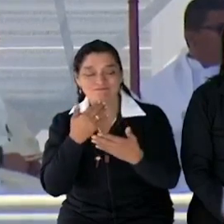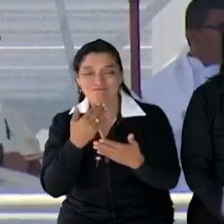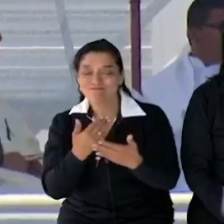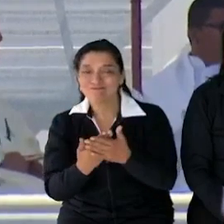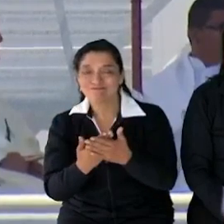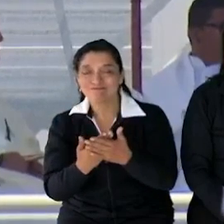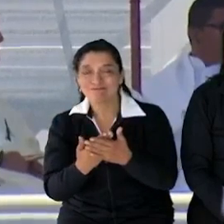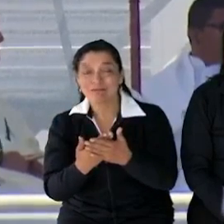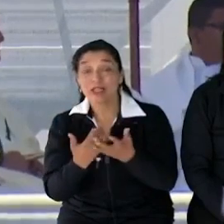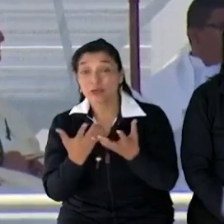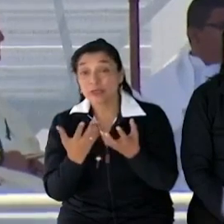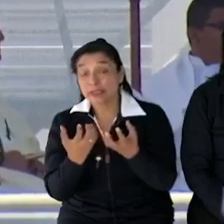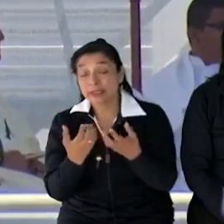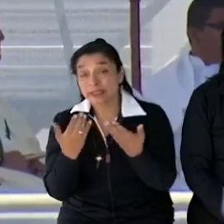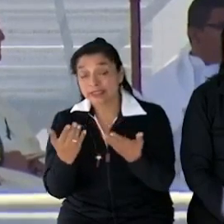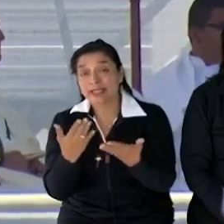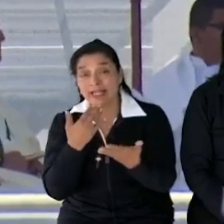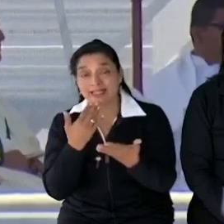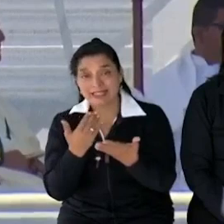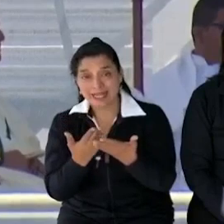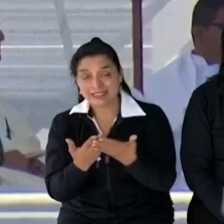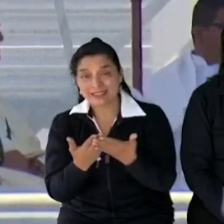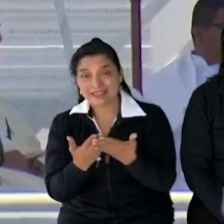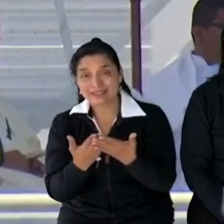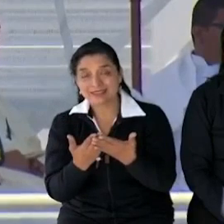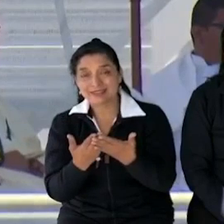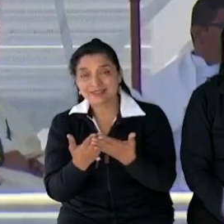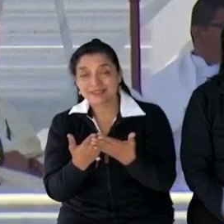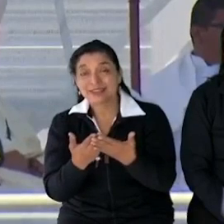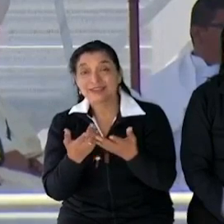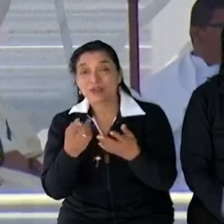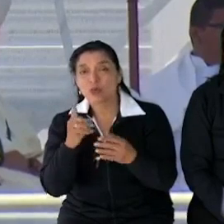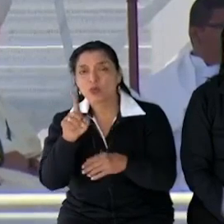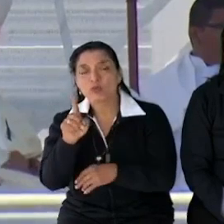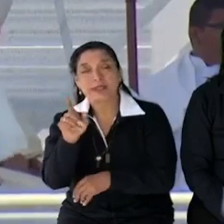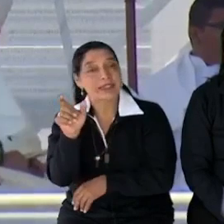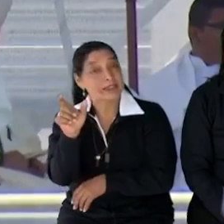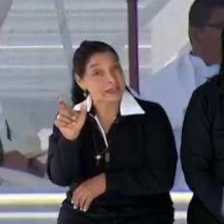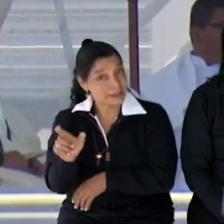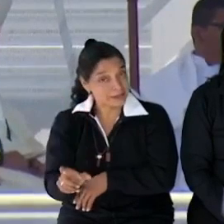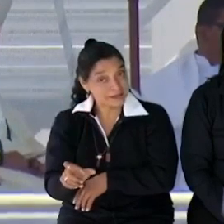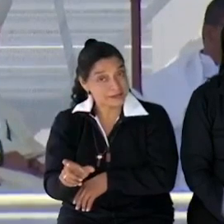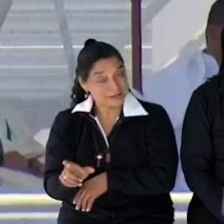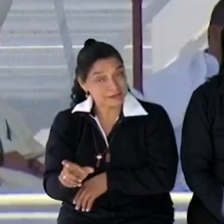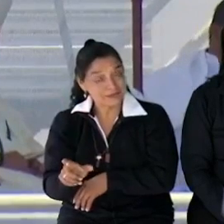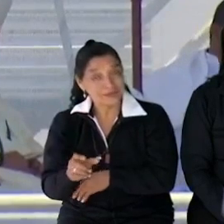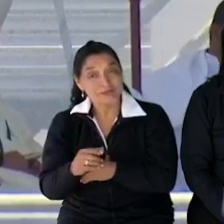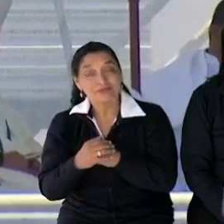Quiero dar gracias a una persona,